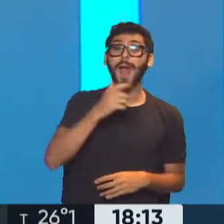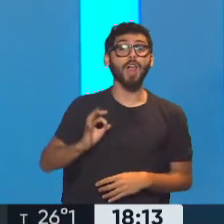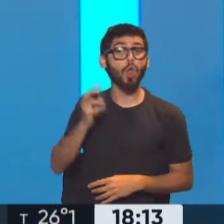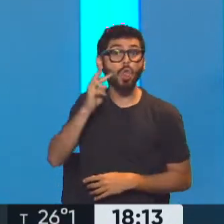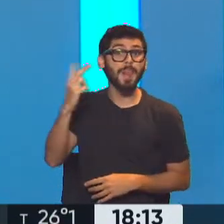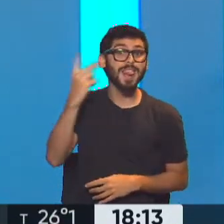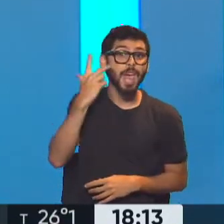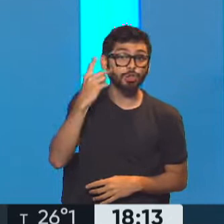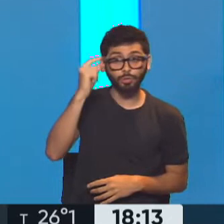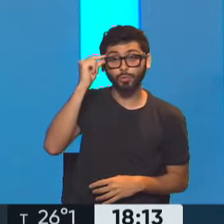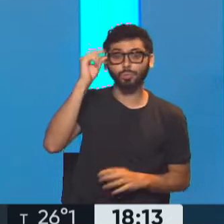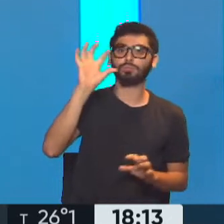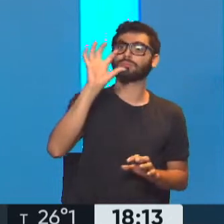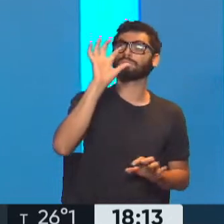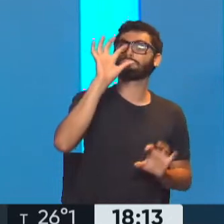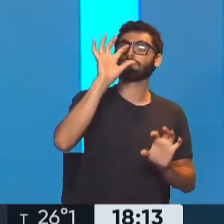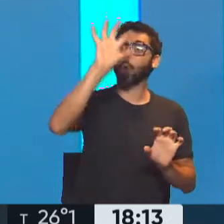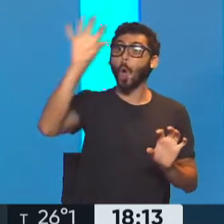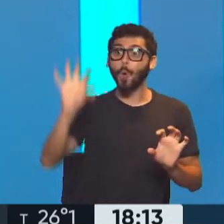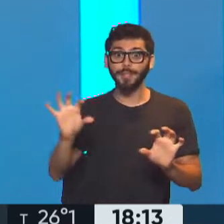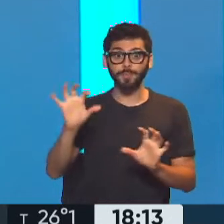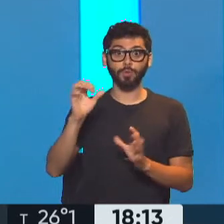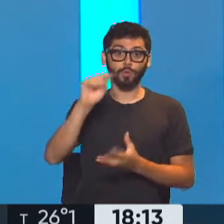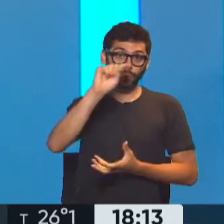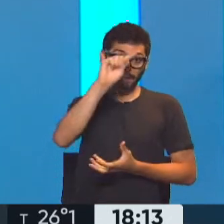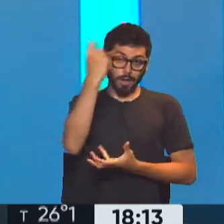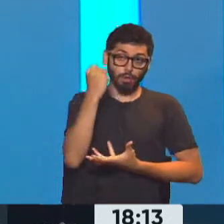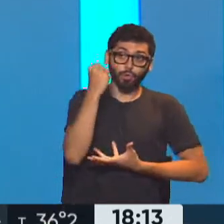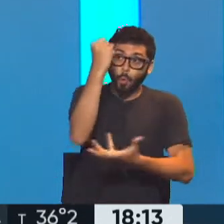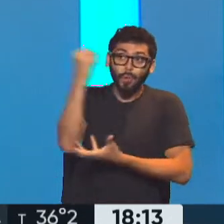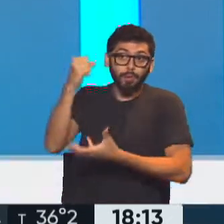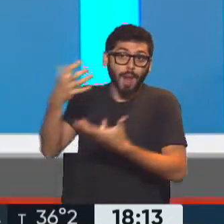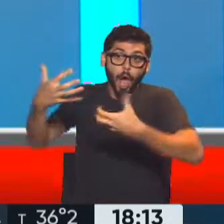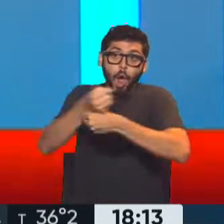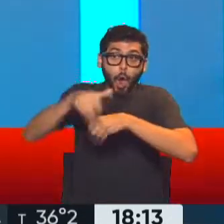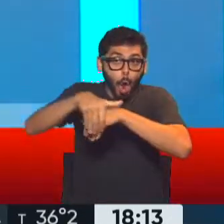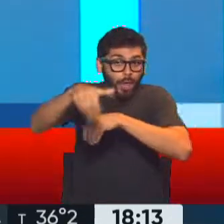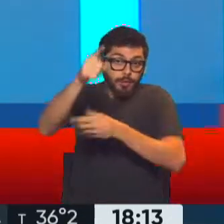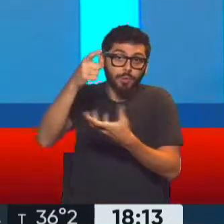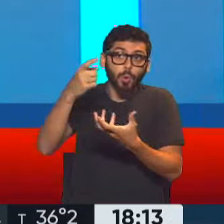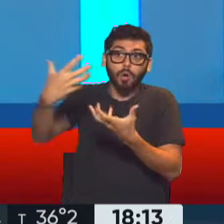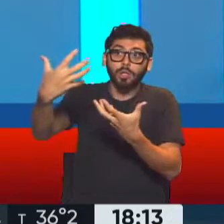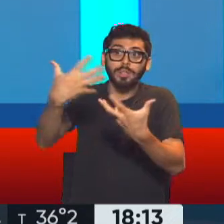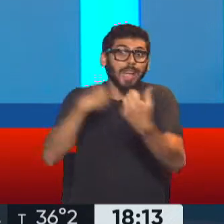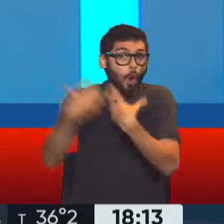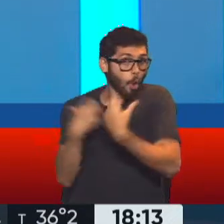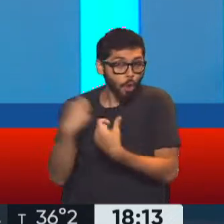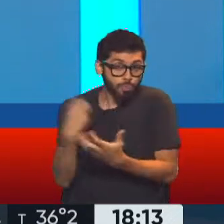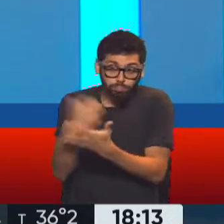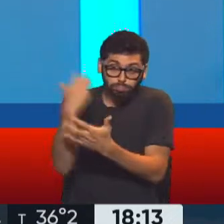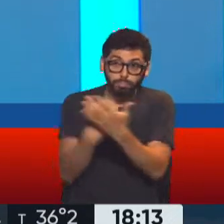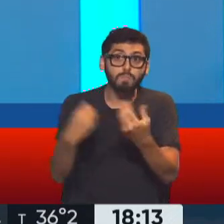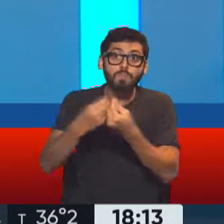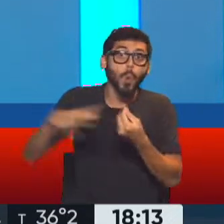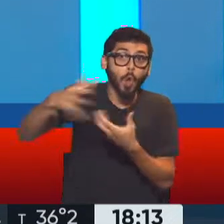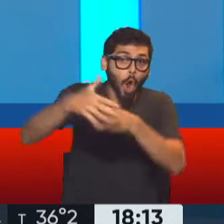le retiraron a las provincias los subsidios nacionales que recibían para transporte urbano. Fue verdaderamente un lío. Muchos se quedaron sin servicios, sin